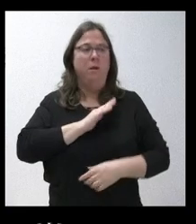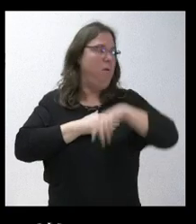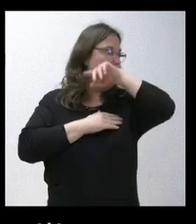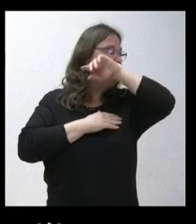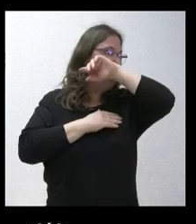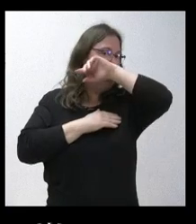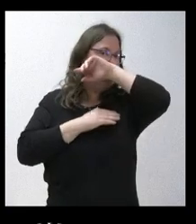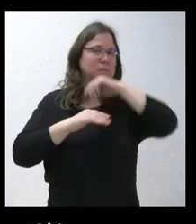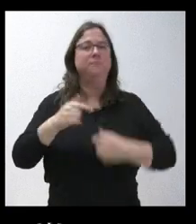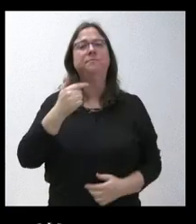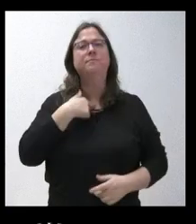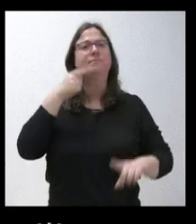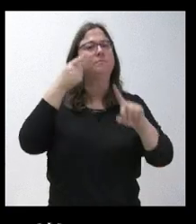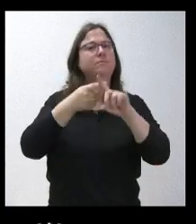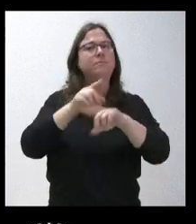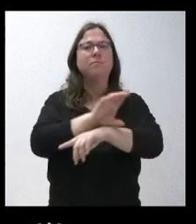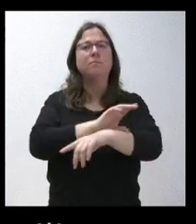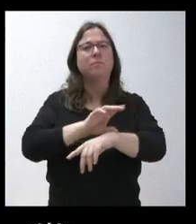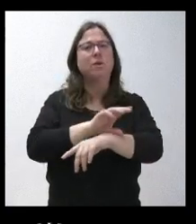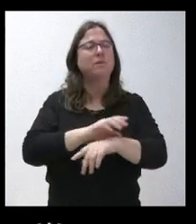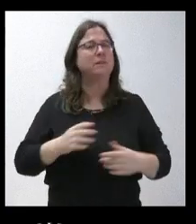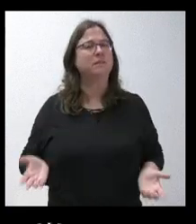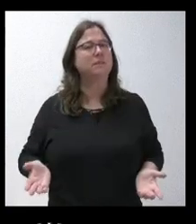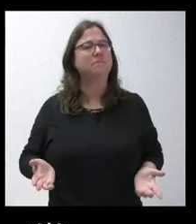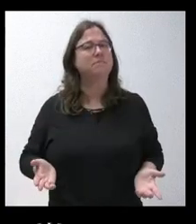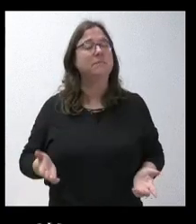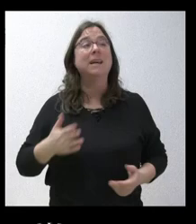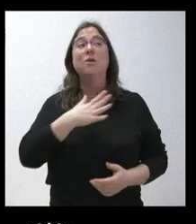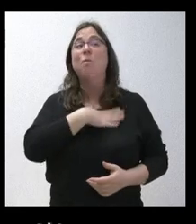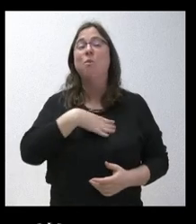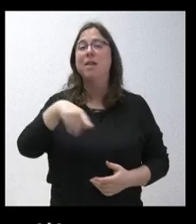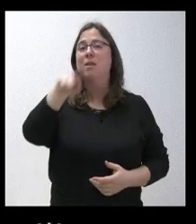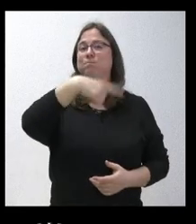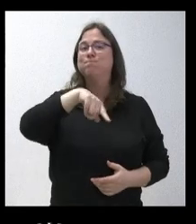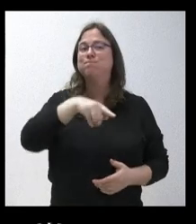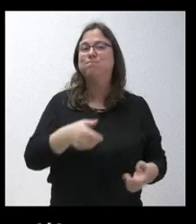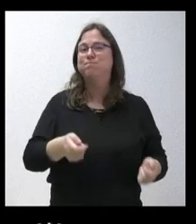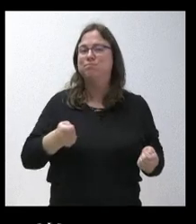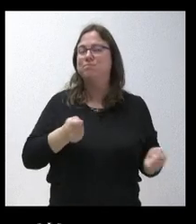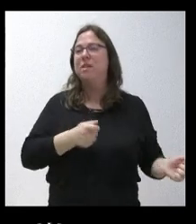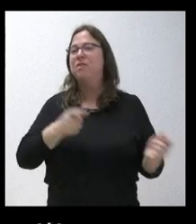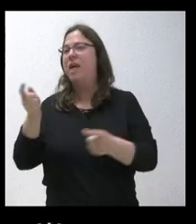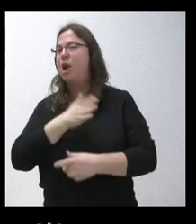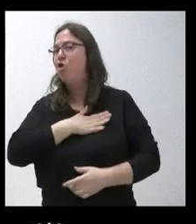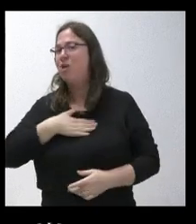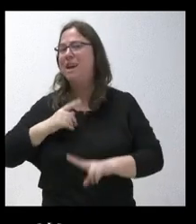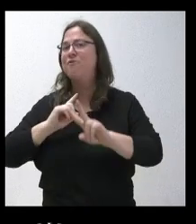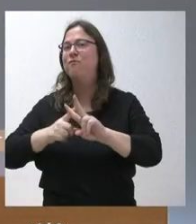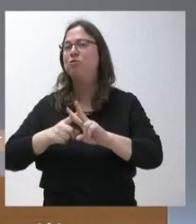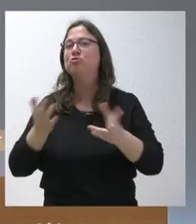cometido de de la consejería eh es posible que ustedes no quieran dejar esta celebración en manos de